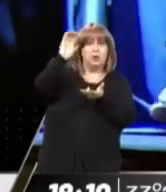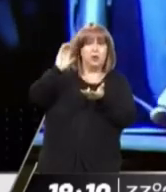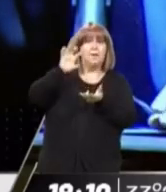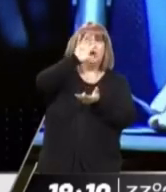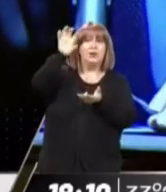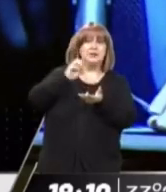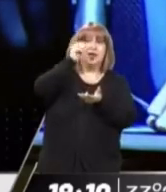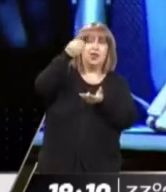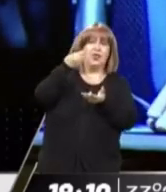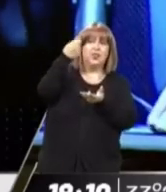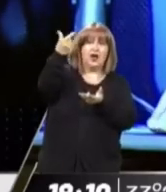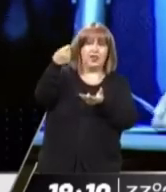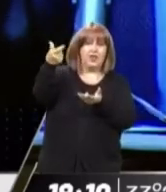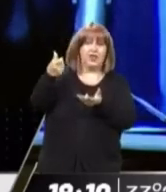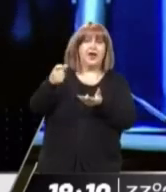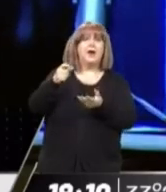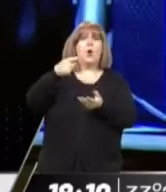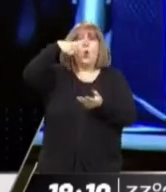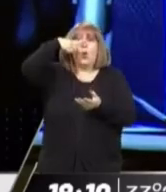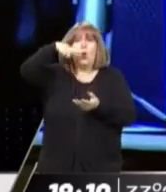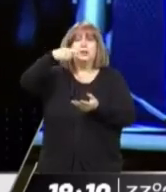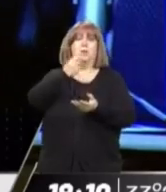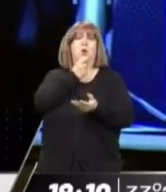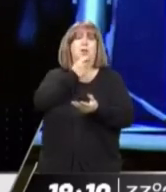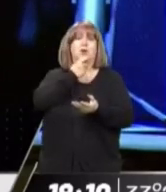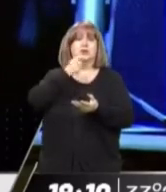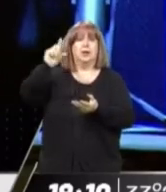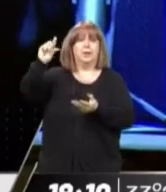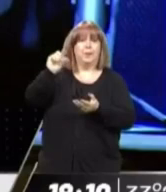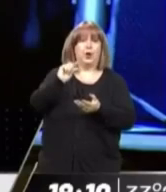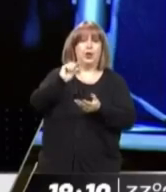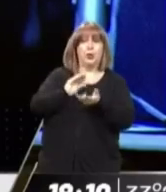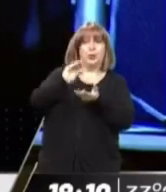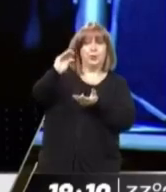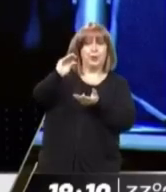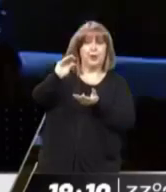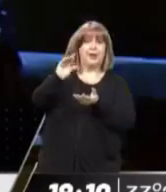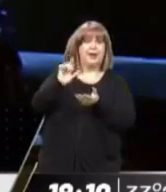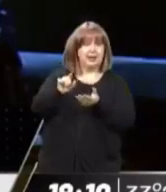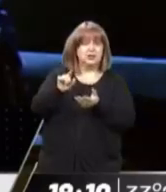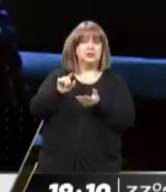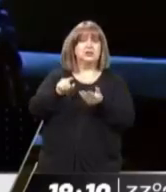otras razones. Bueno, de esta manera dándole un poco de cuerpo a algo que podía parecer solamente una reacción política